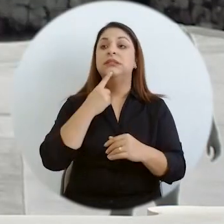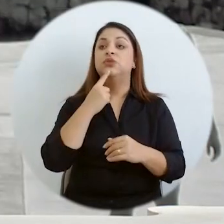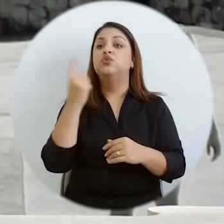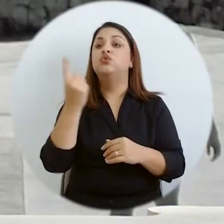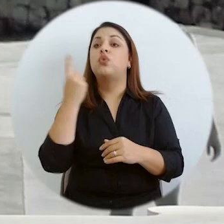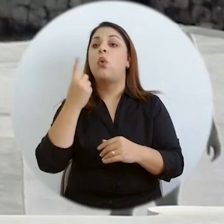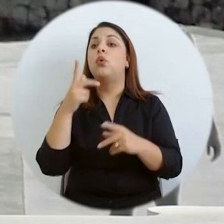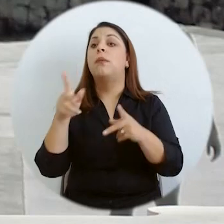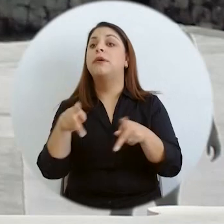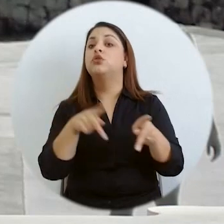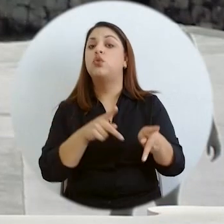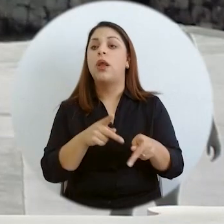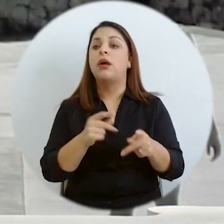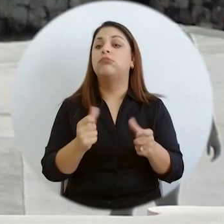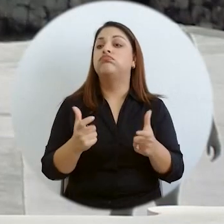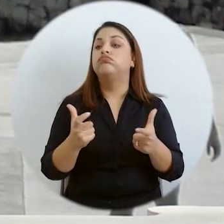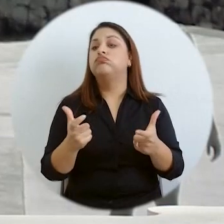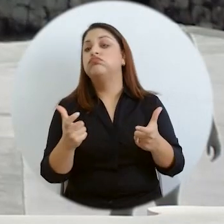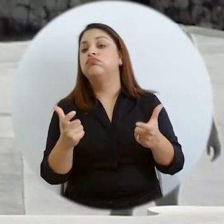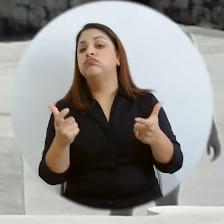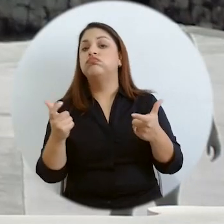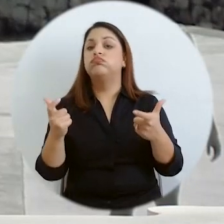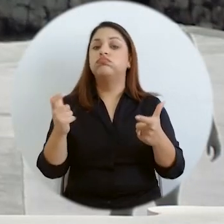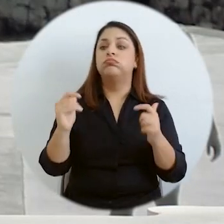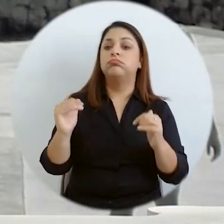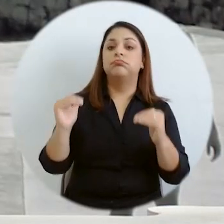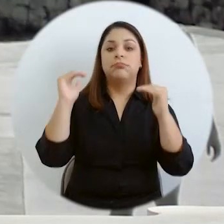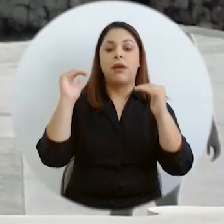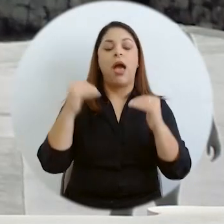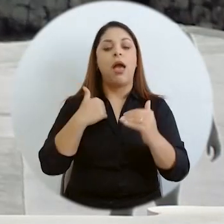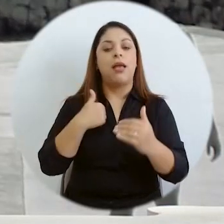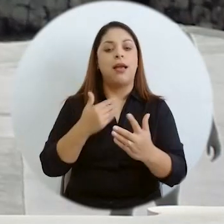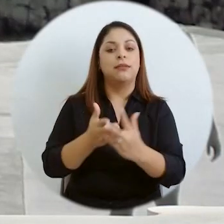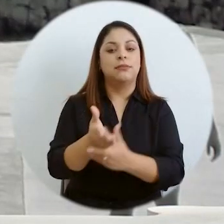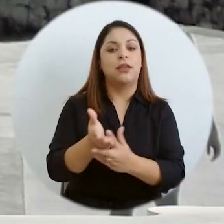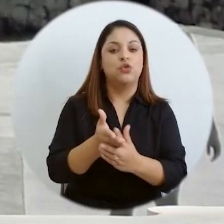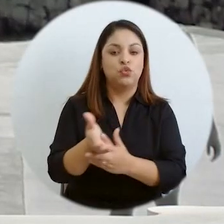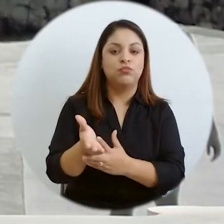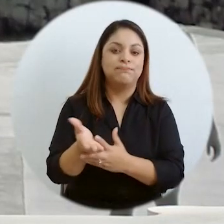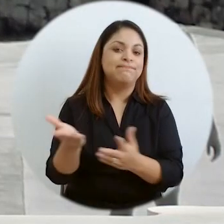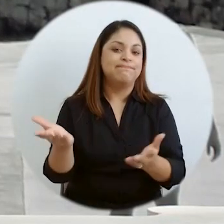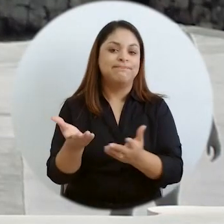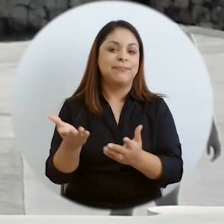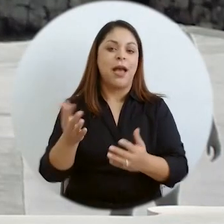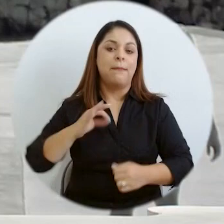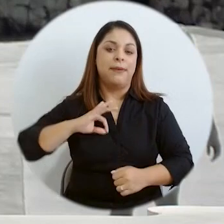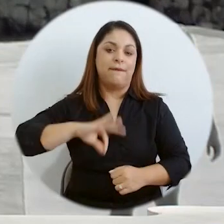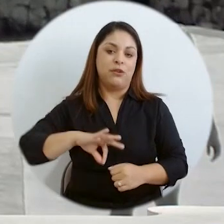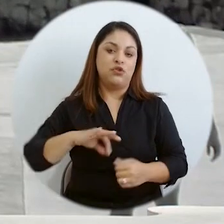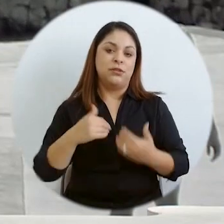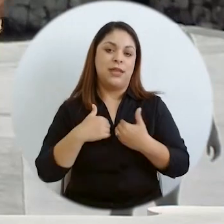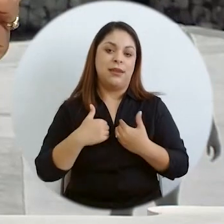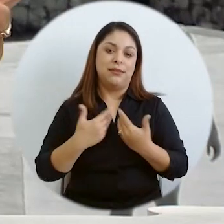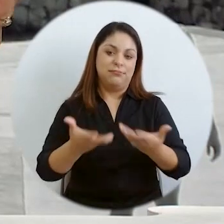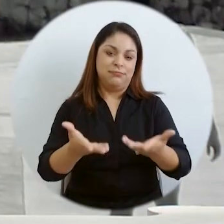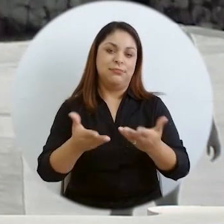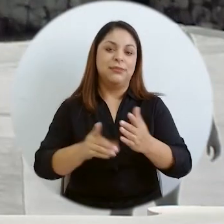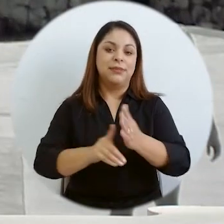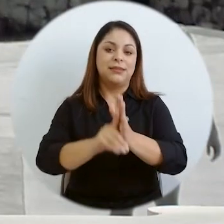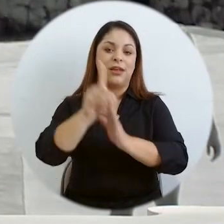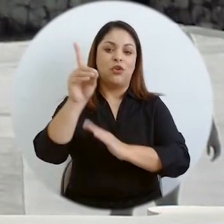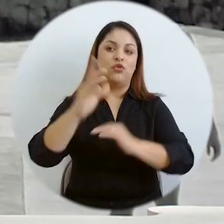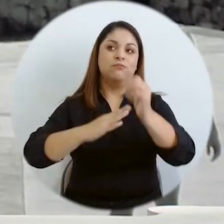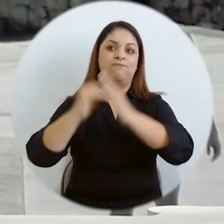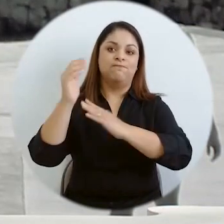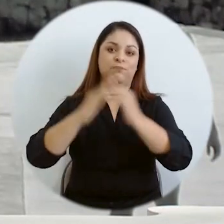solo las personas de ciertos recursos, ¿verdad?, de cierto estatus económico tienen acceso a todos los beneficios que